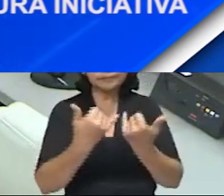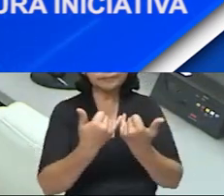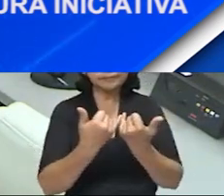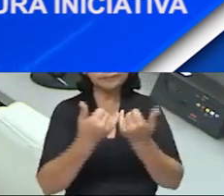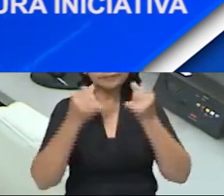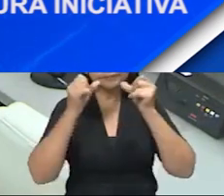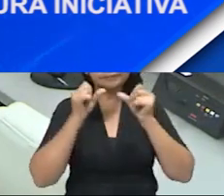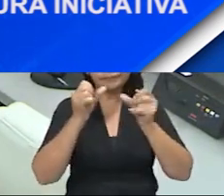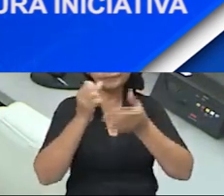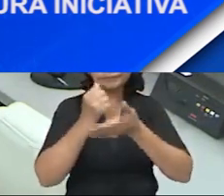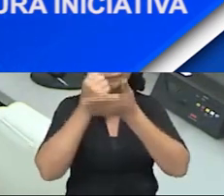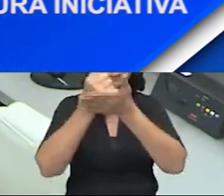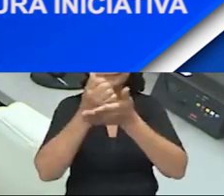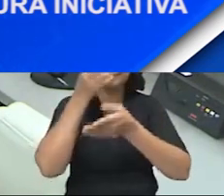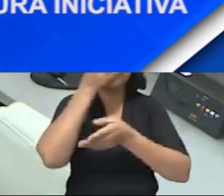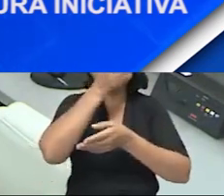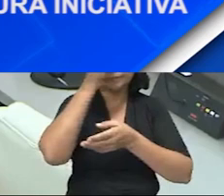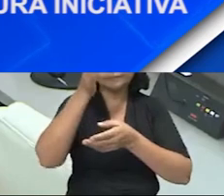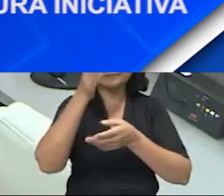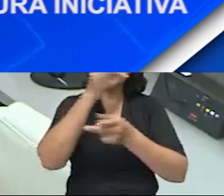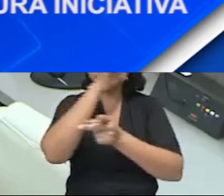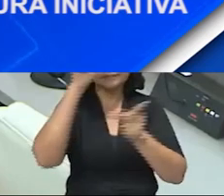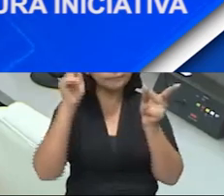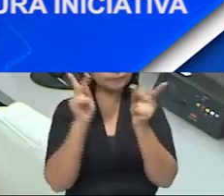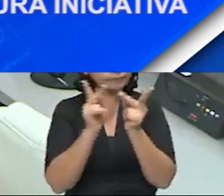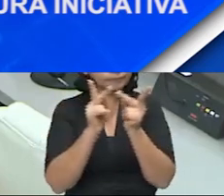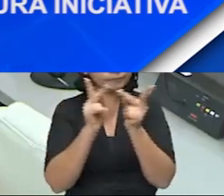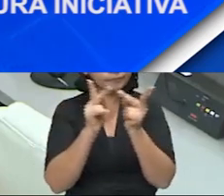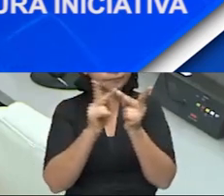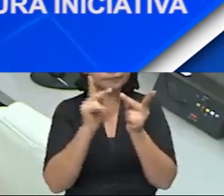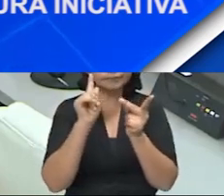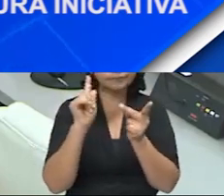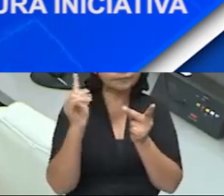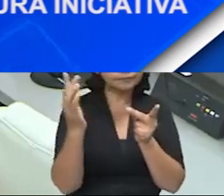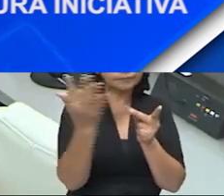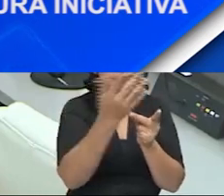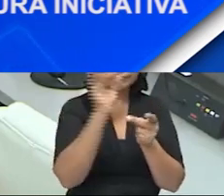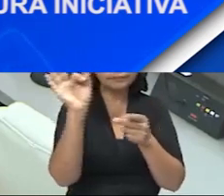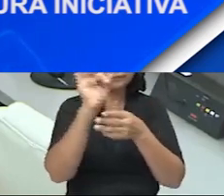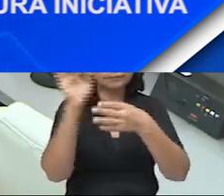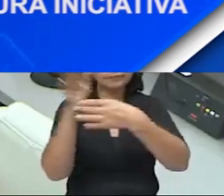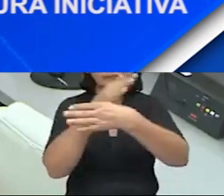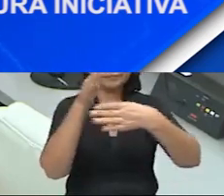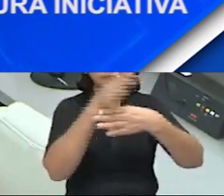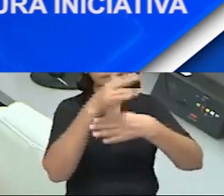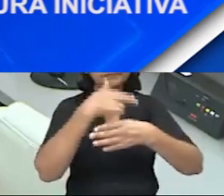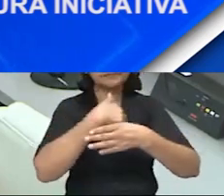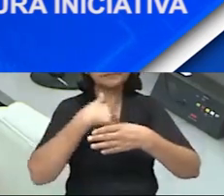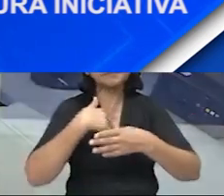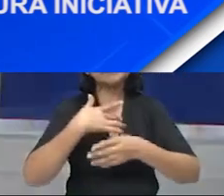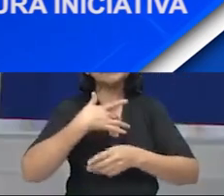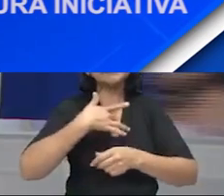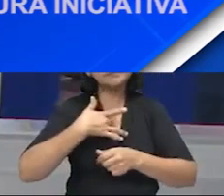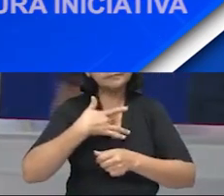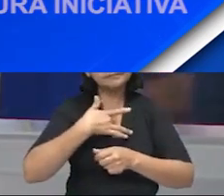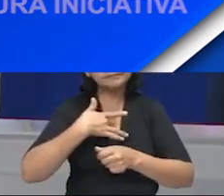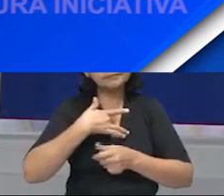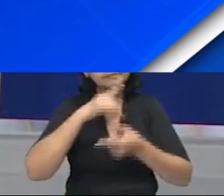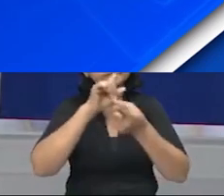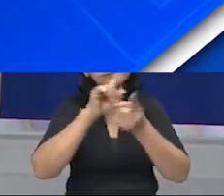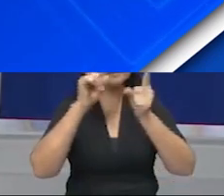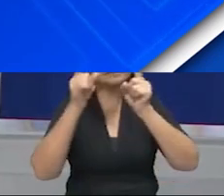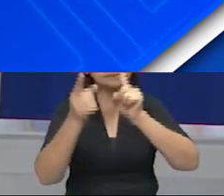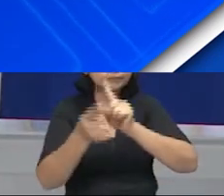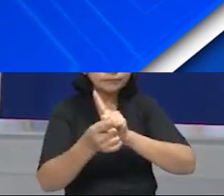que contribuya a una gestión óptima en toda su estructura, se hace necesario